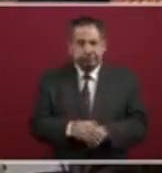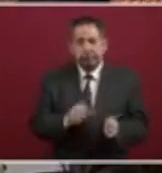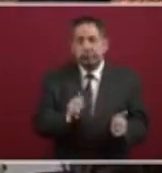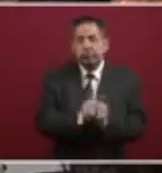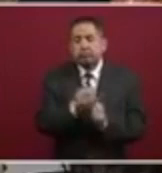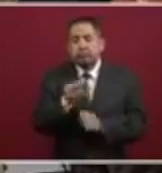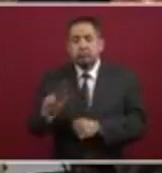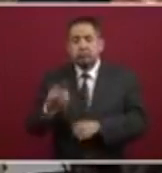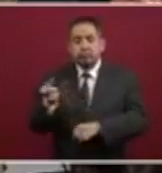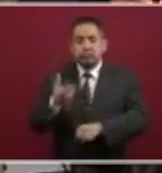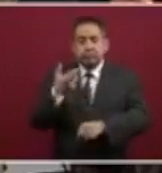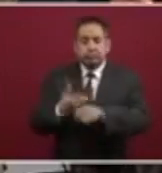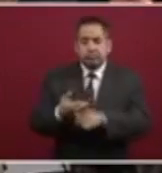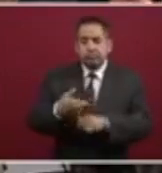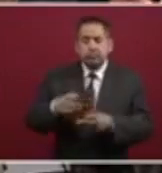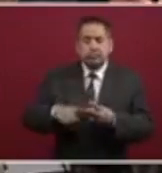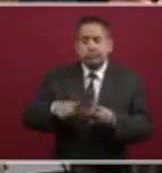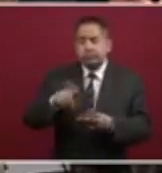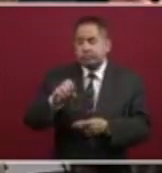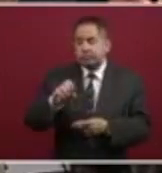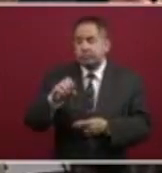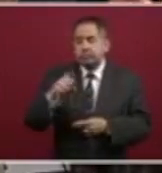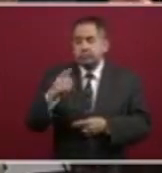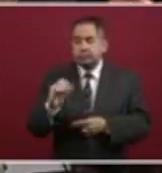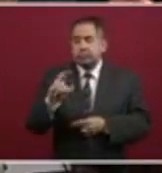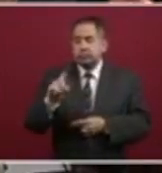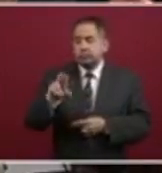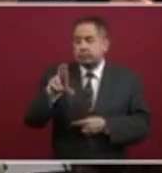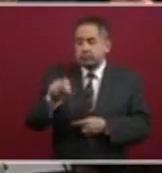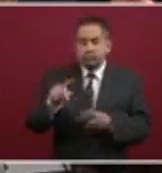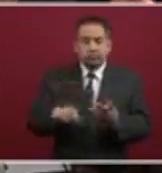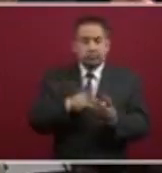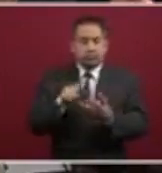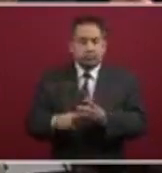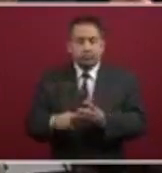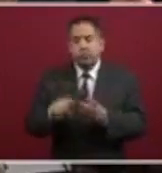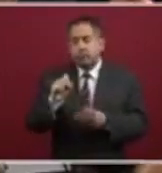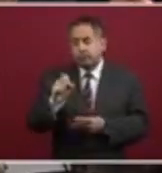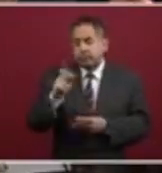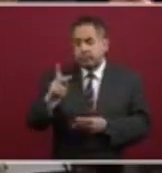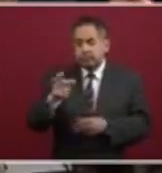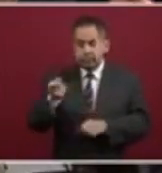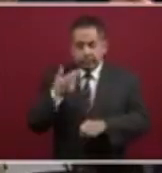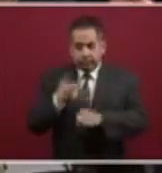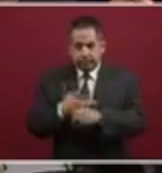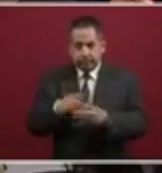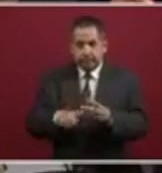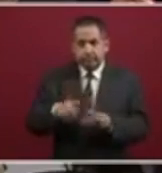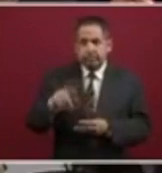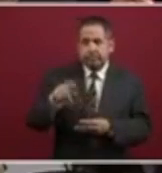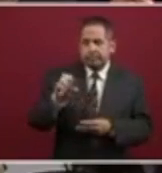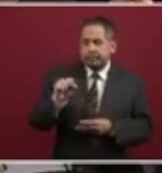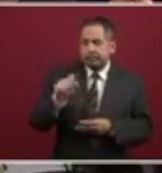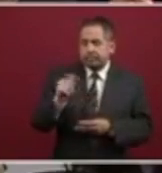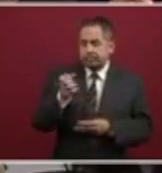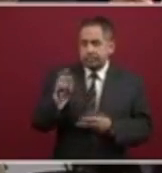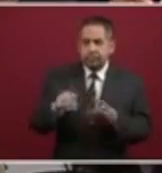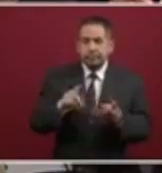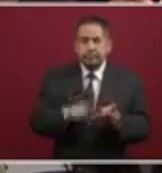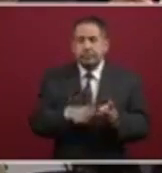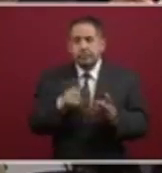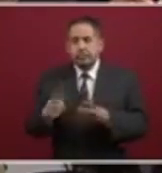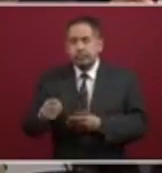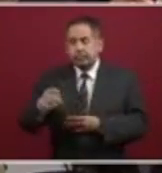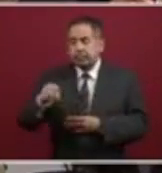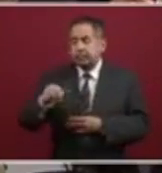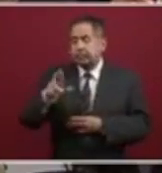Gobernación, Esteban Moctezuma Barragán, secretario de Educación Pública, y María Emilia Alejandra Janetti, directora de Correos